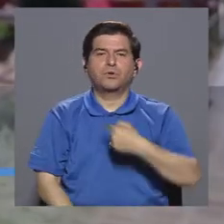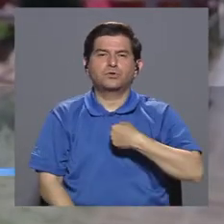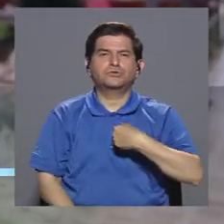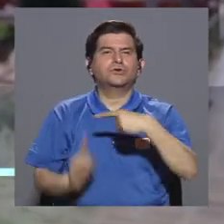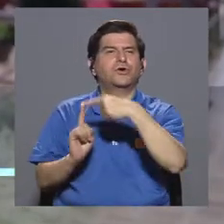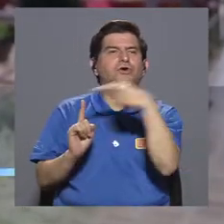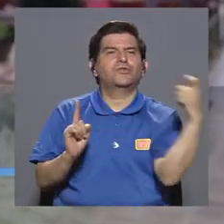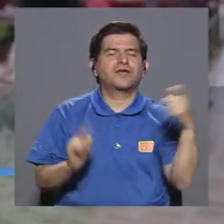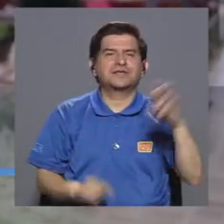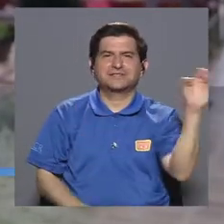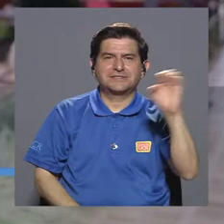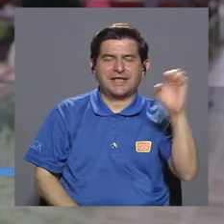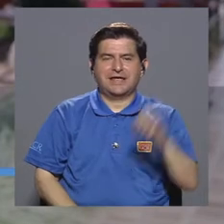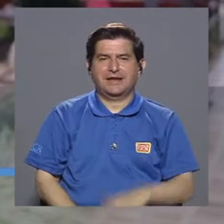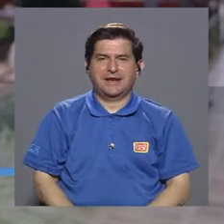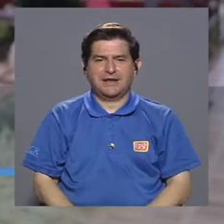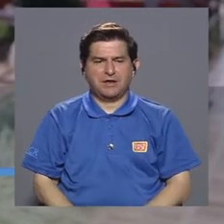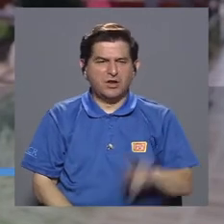¿verdad? Estuve desde